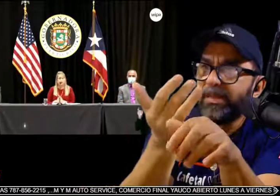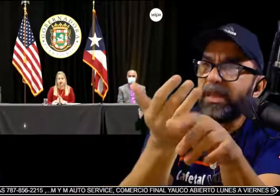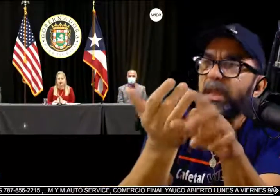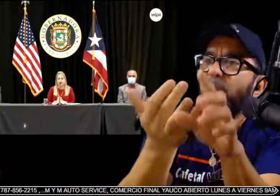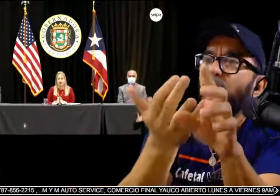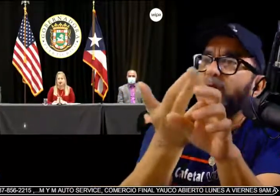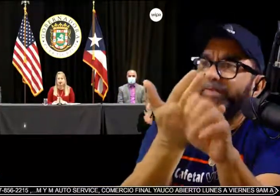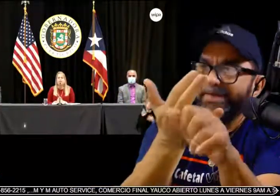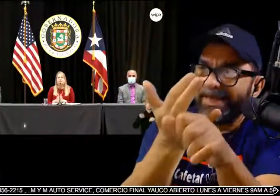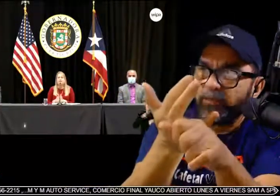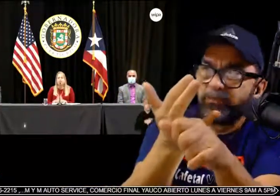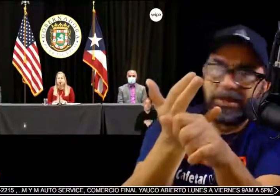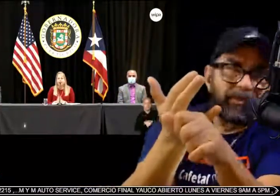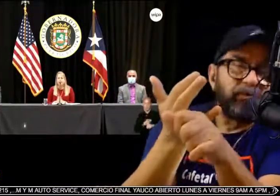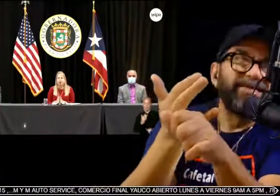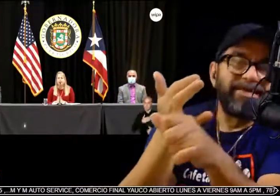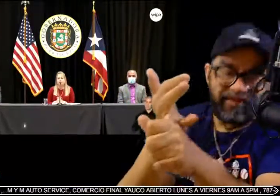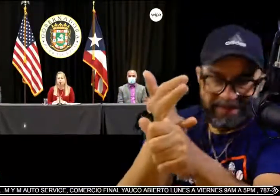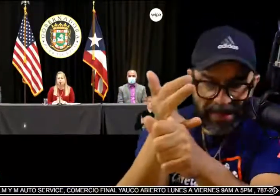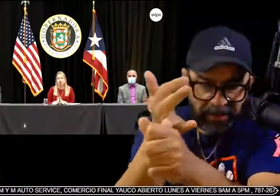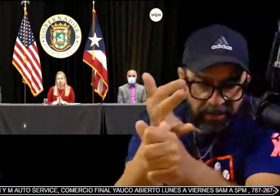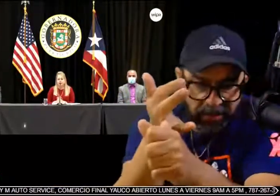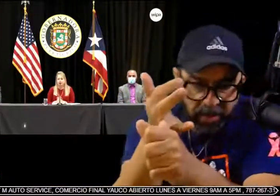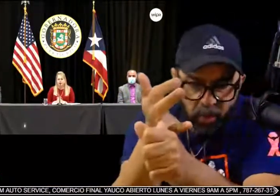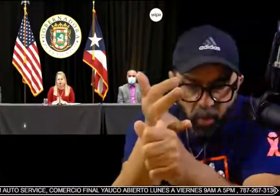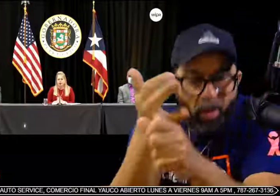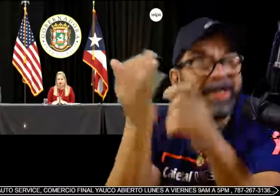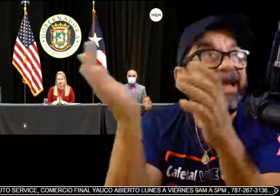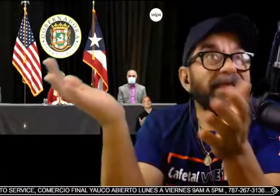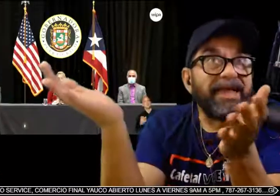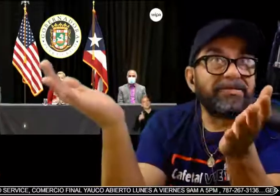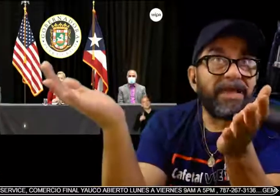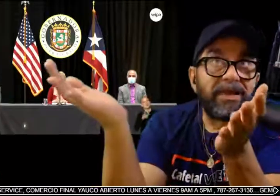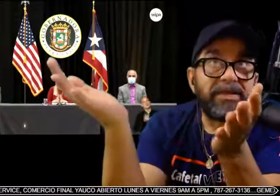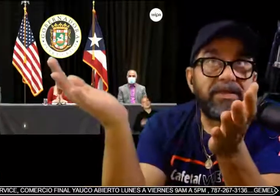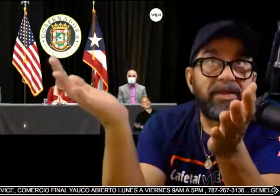gasolinera, o ofrecer algún servicio esencial,